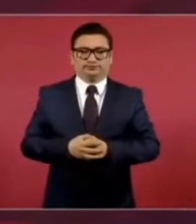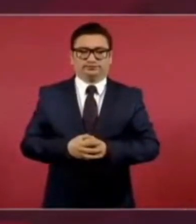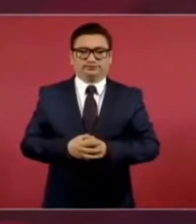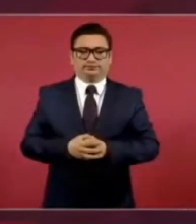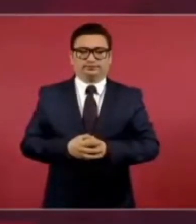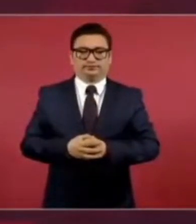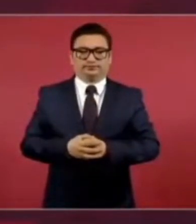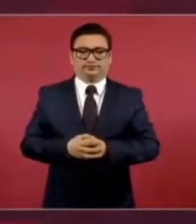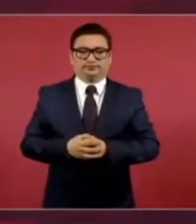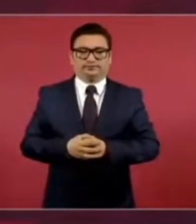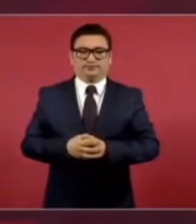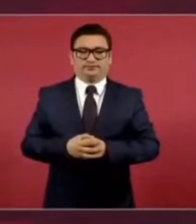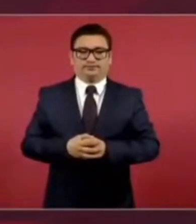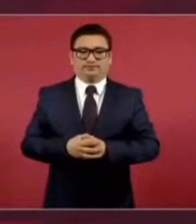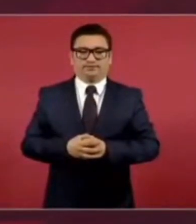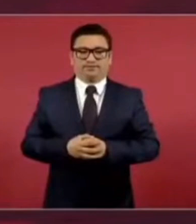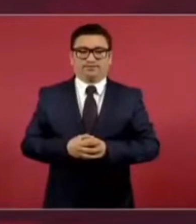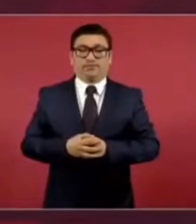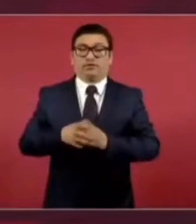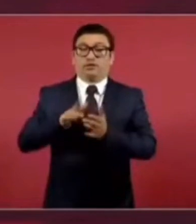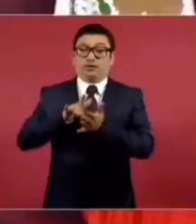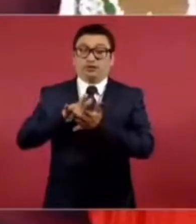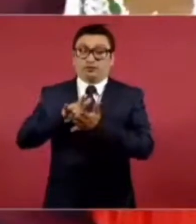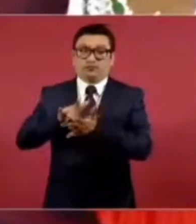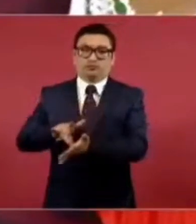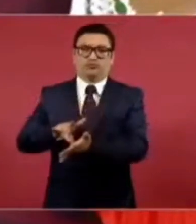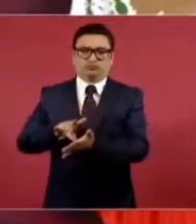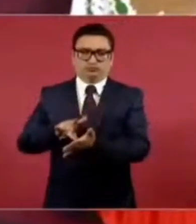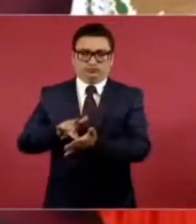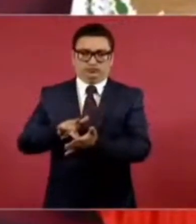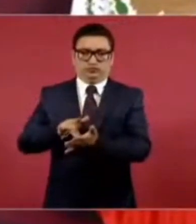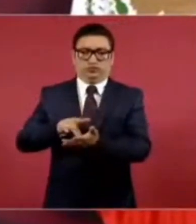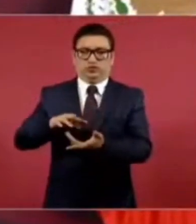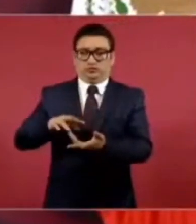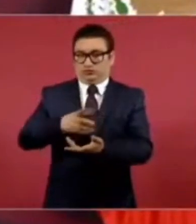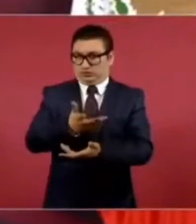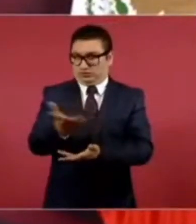de un apoyo del pueblo,